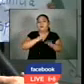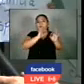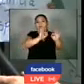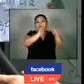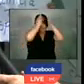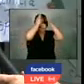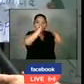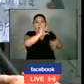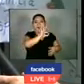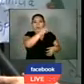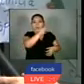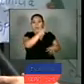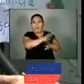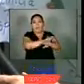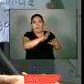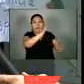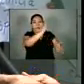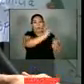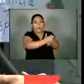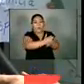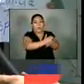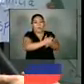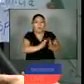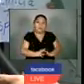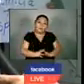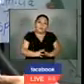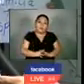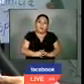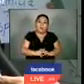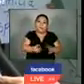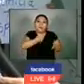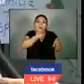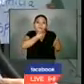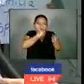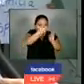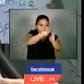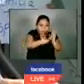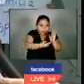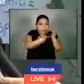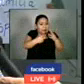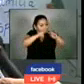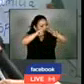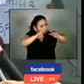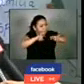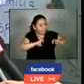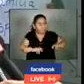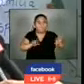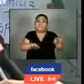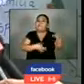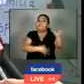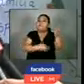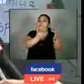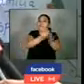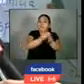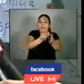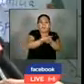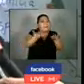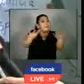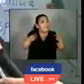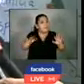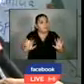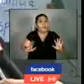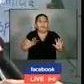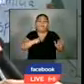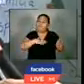ese derecho de recurrir. El informe del Consejo Criminológico es